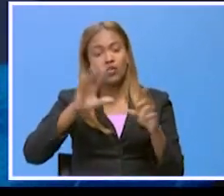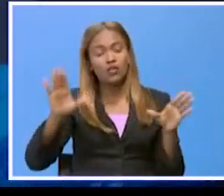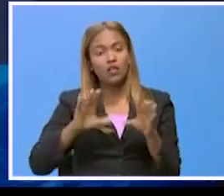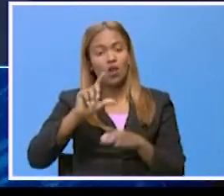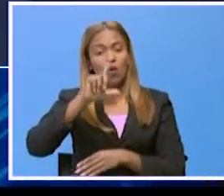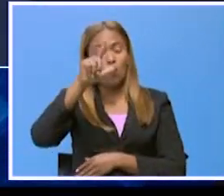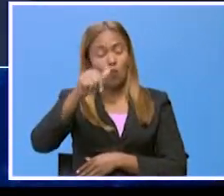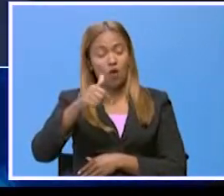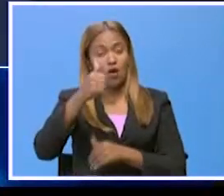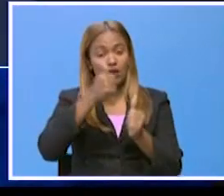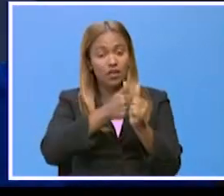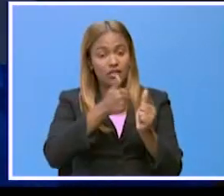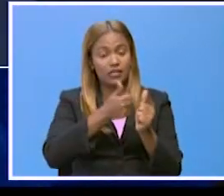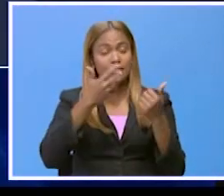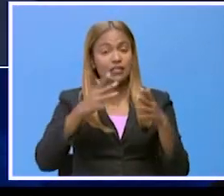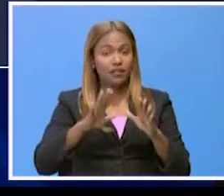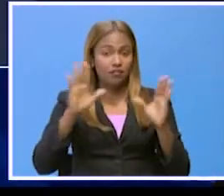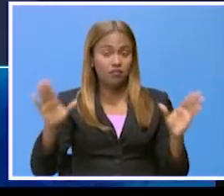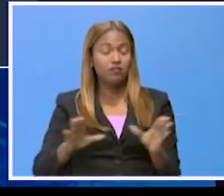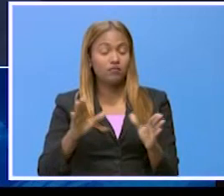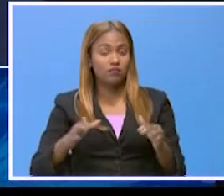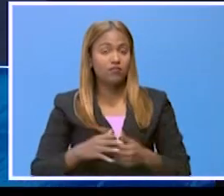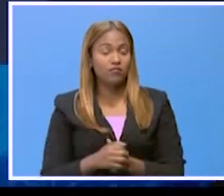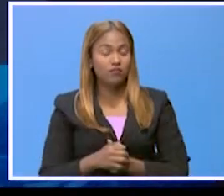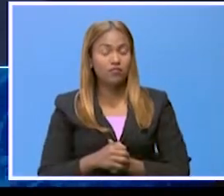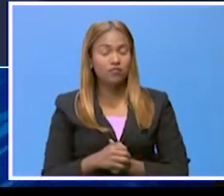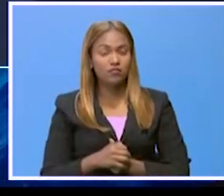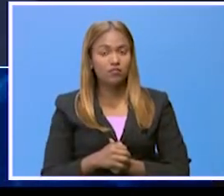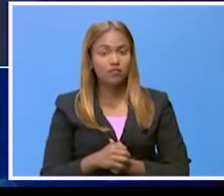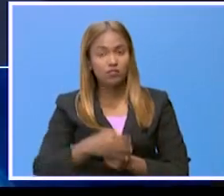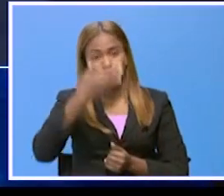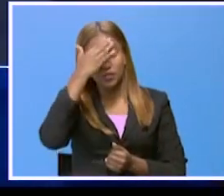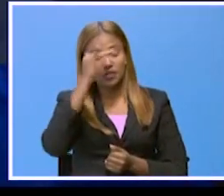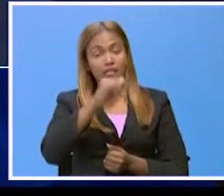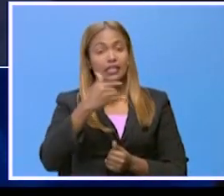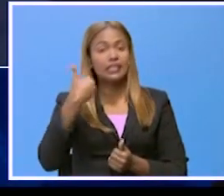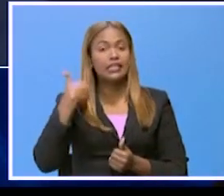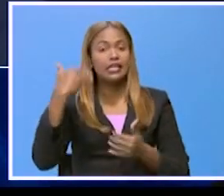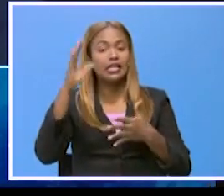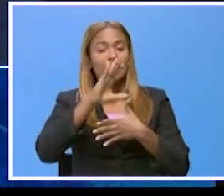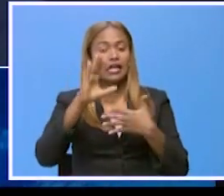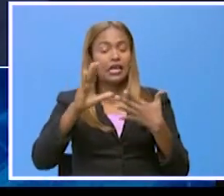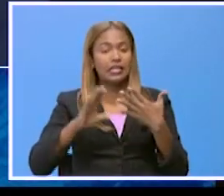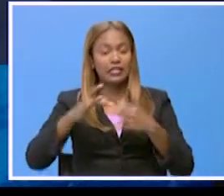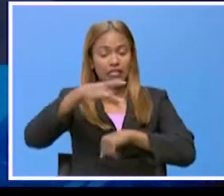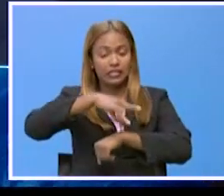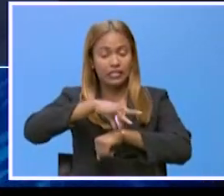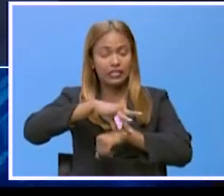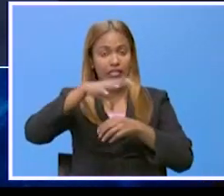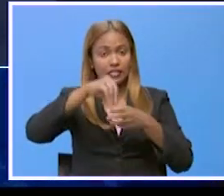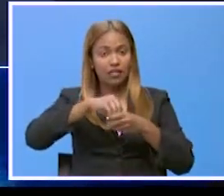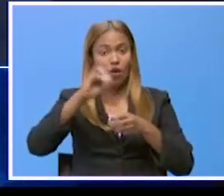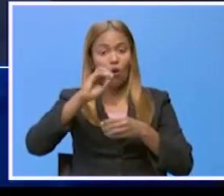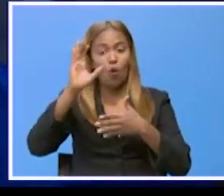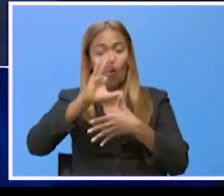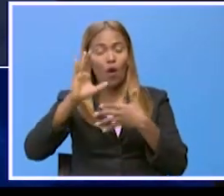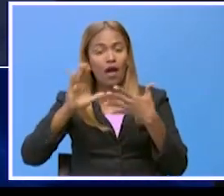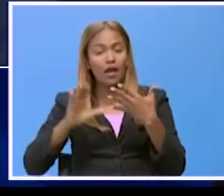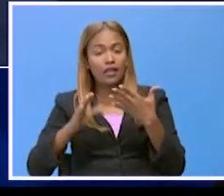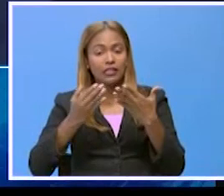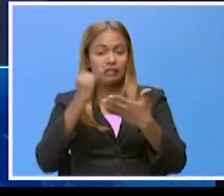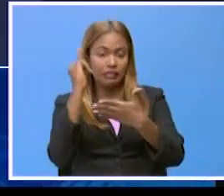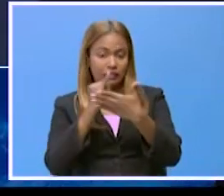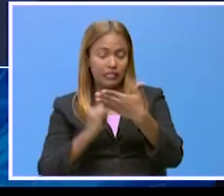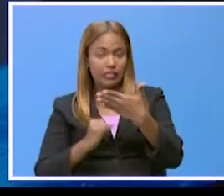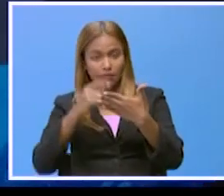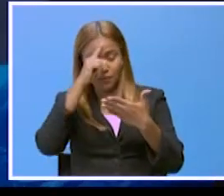posteriormente 67 entonces la característica de suelo con la característica poco rápida